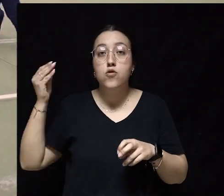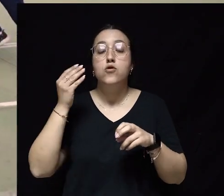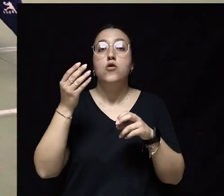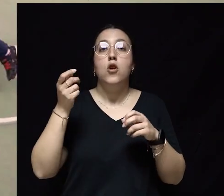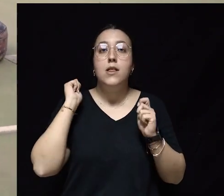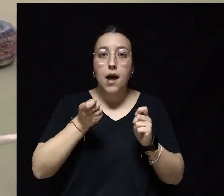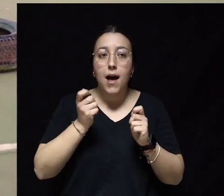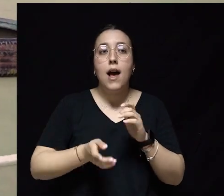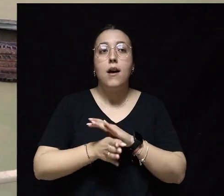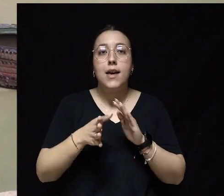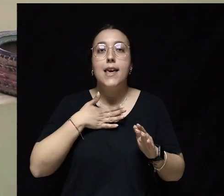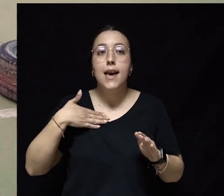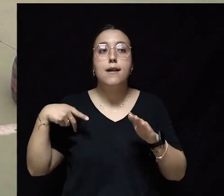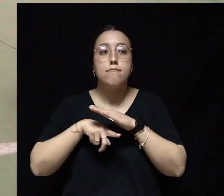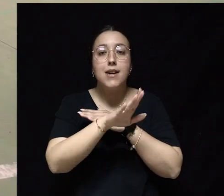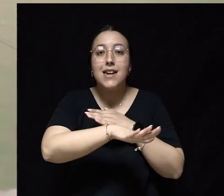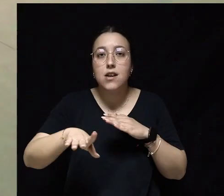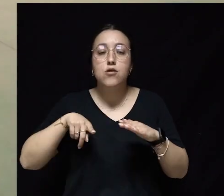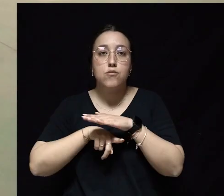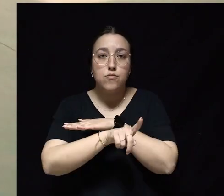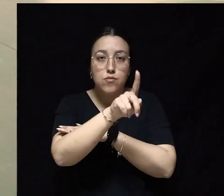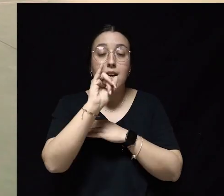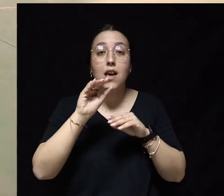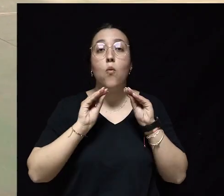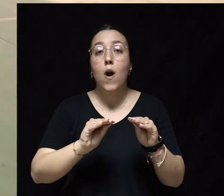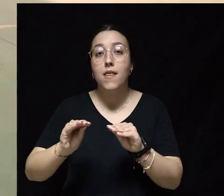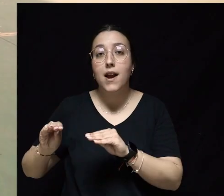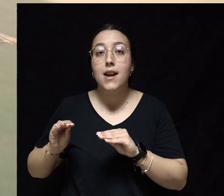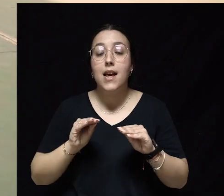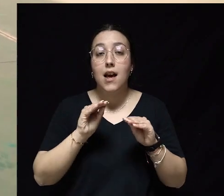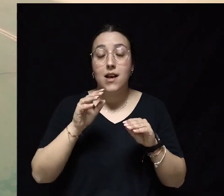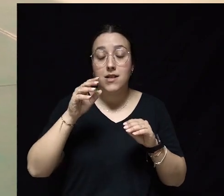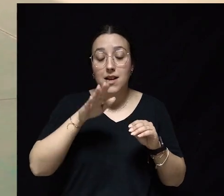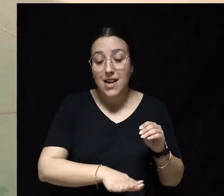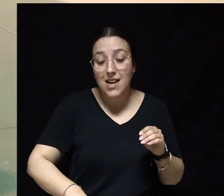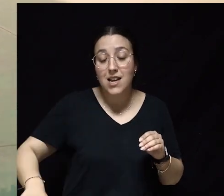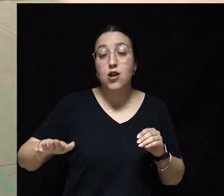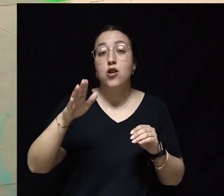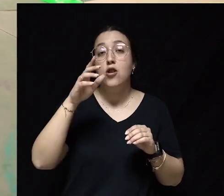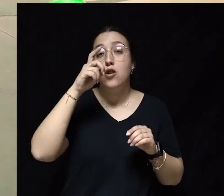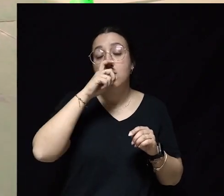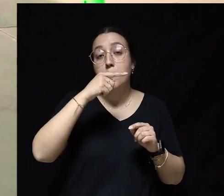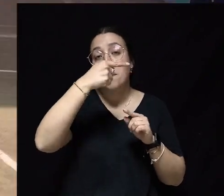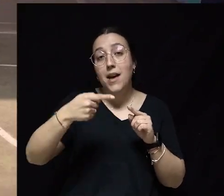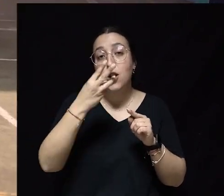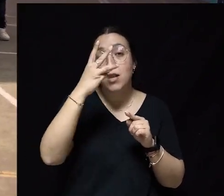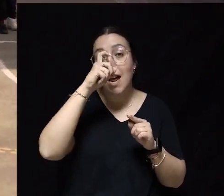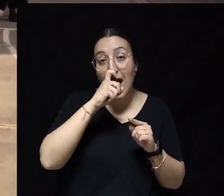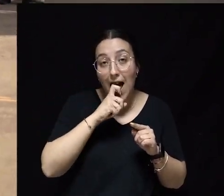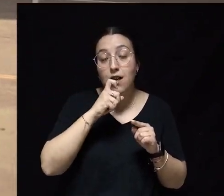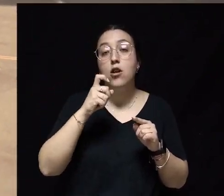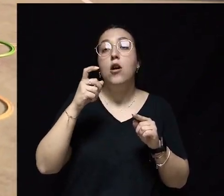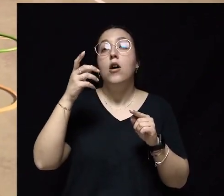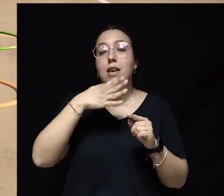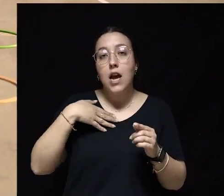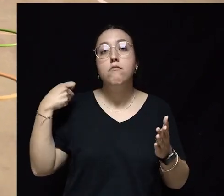La adaptación del centro escolar ha sido fundamental para que ejerza las funciones de las antiguas guarderías, aunque no es obligatorio